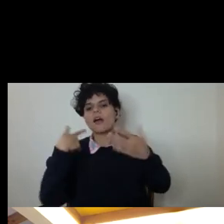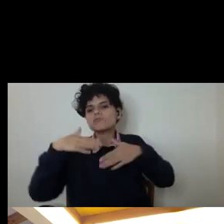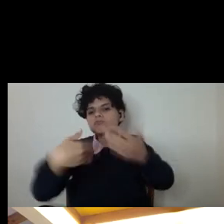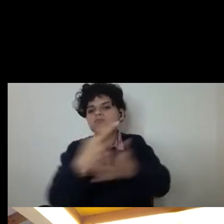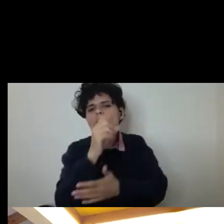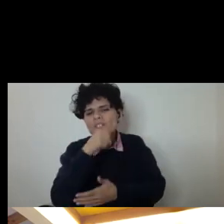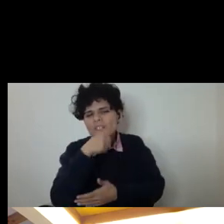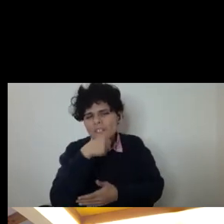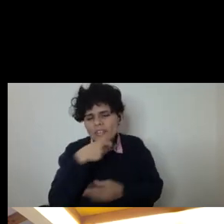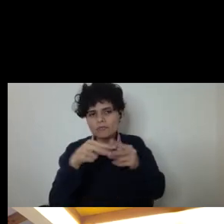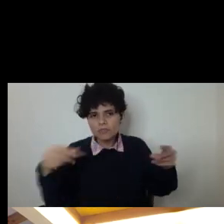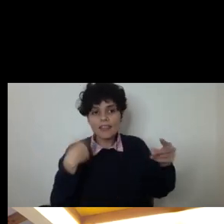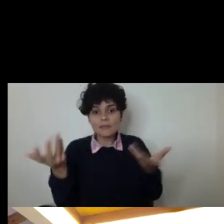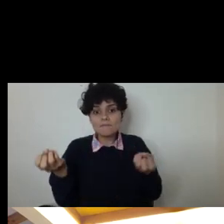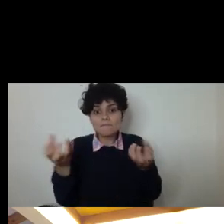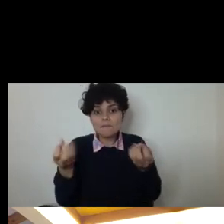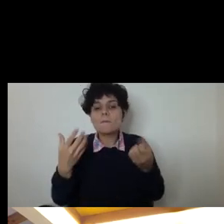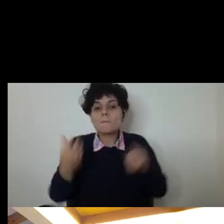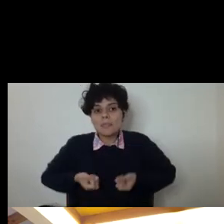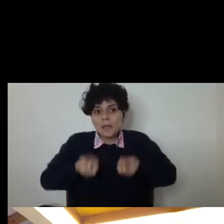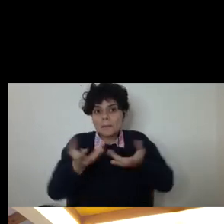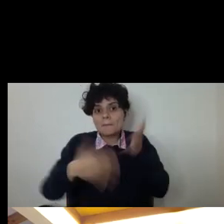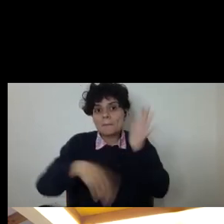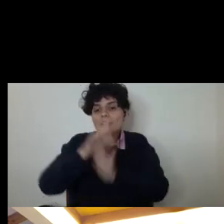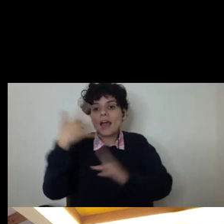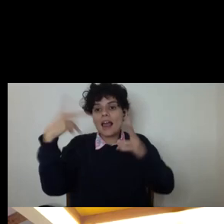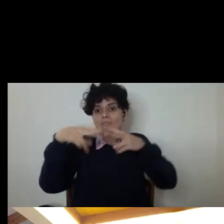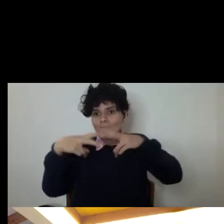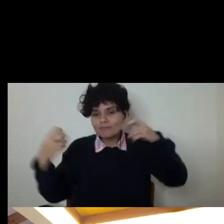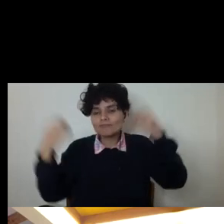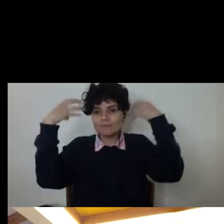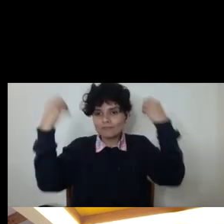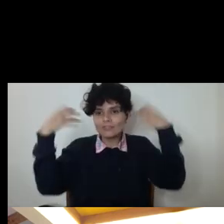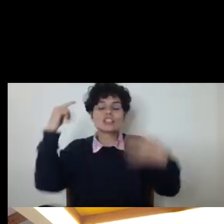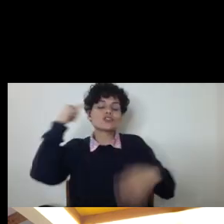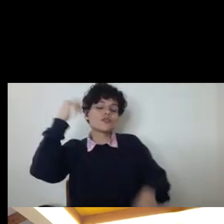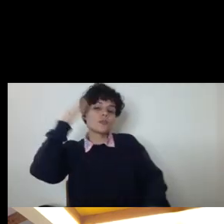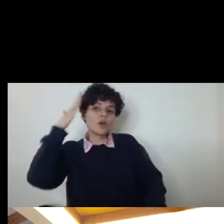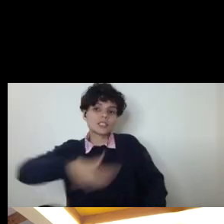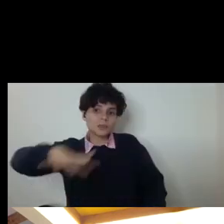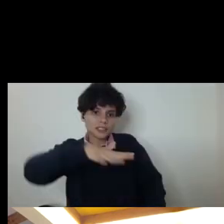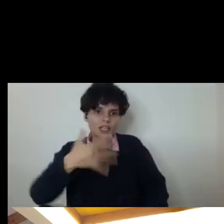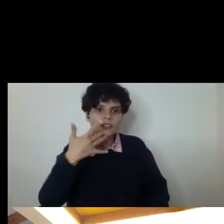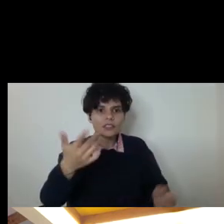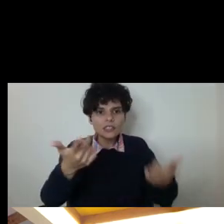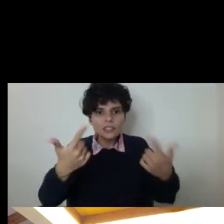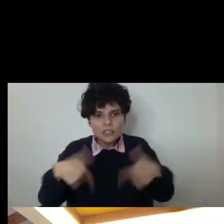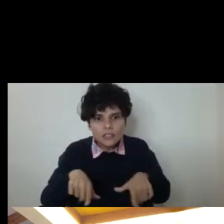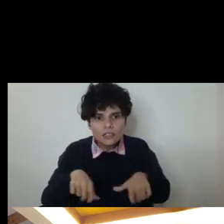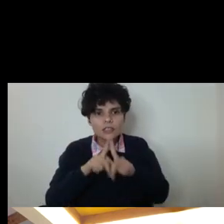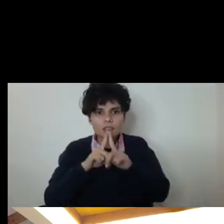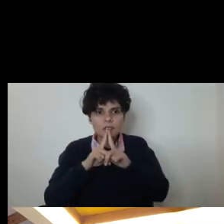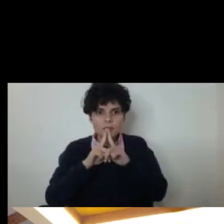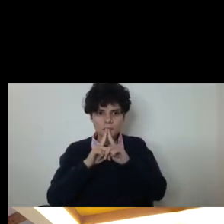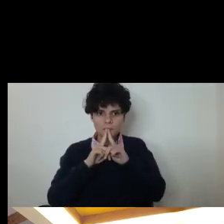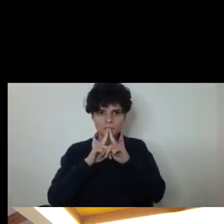de señalización que son esenciales para plasticidad sináptica y memoria espacial, ERK y CREB, juega un papel